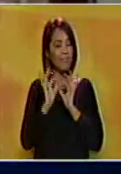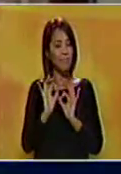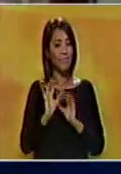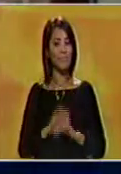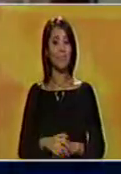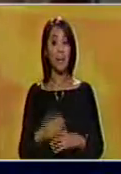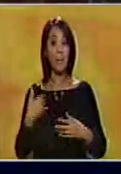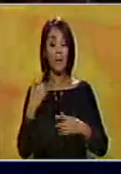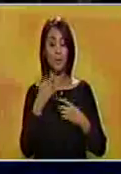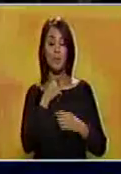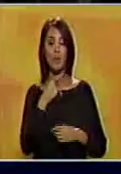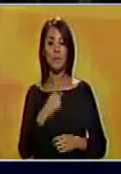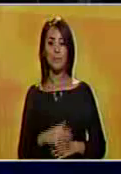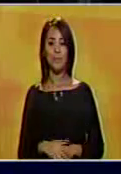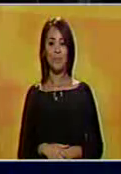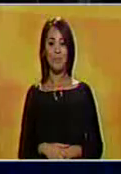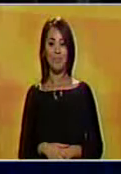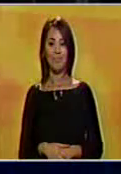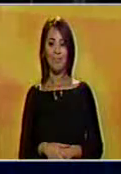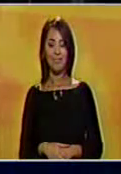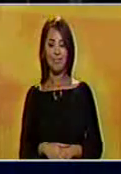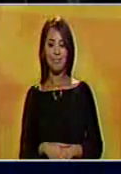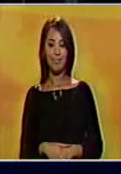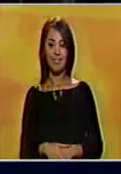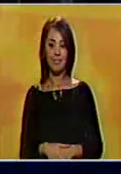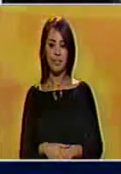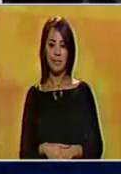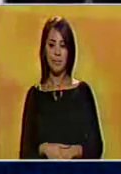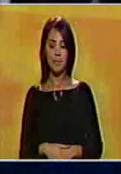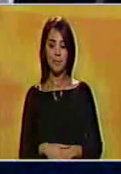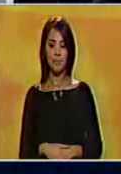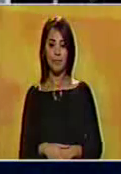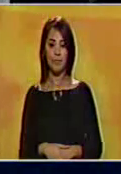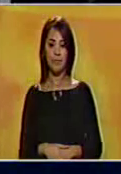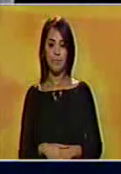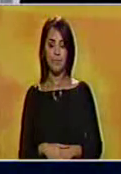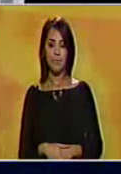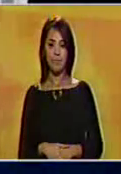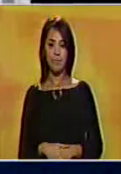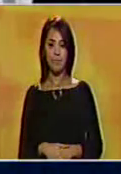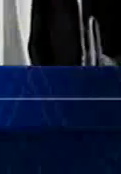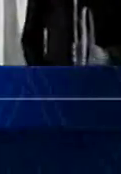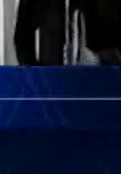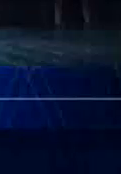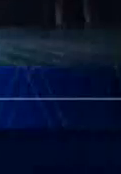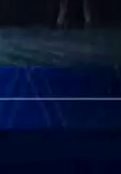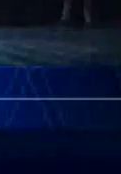le va a encantar lo que estamos haciendo.